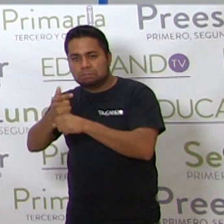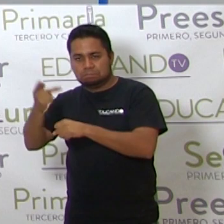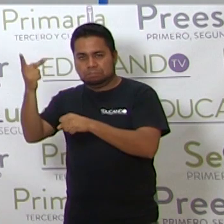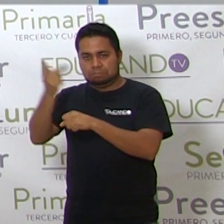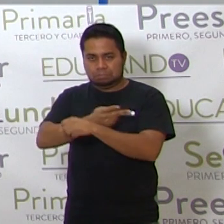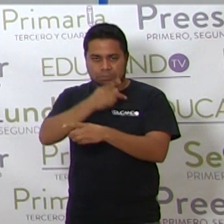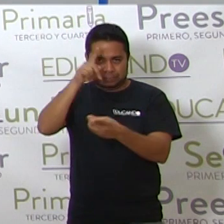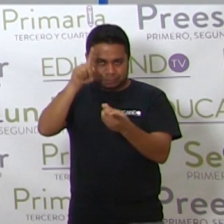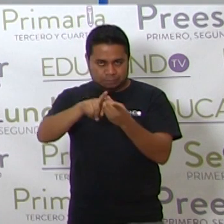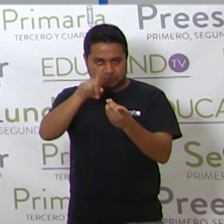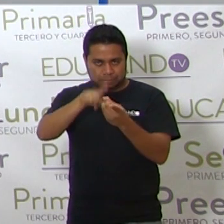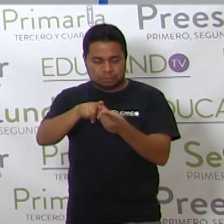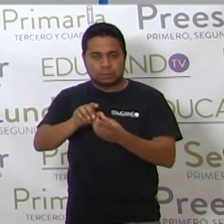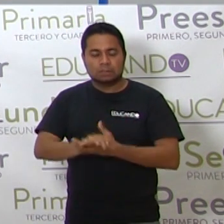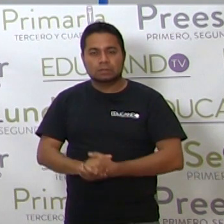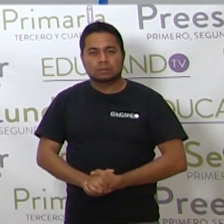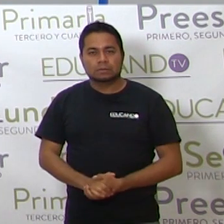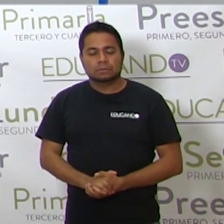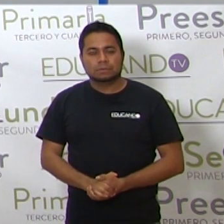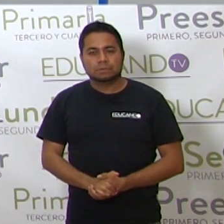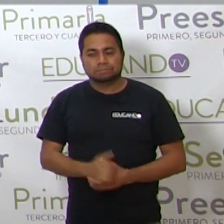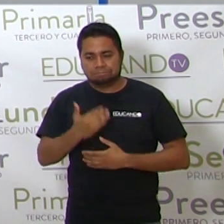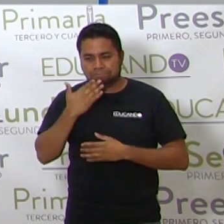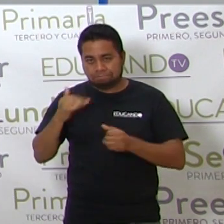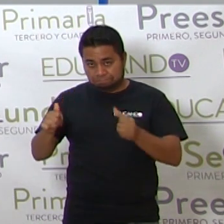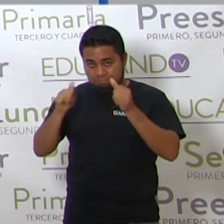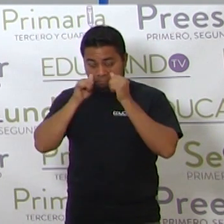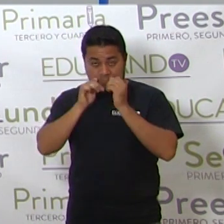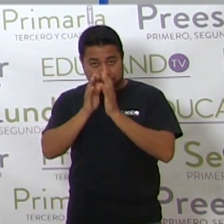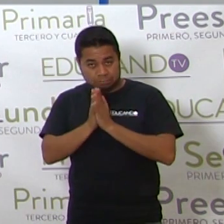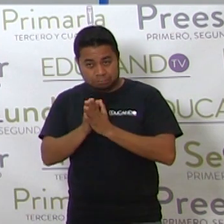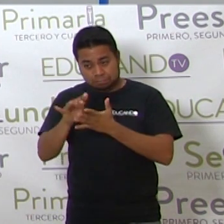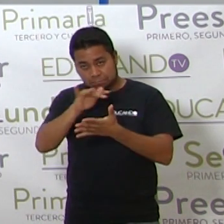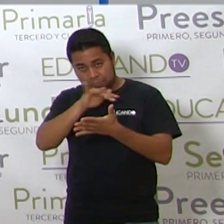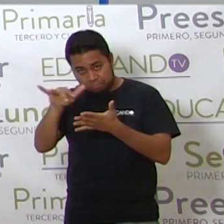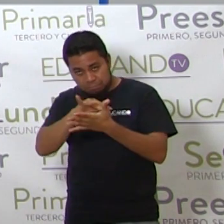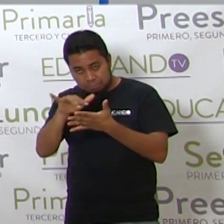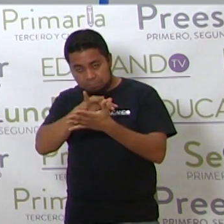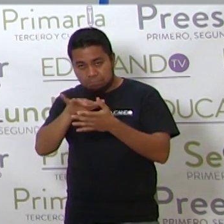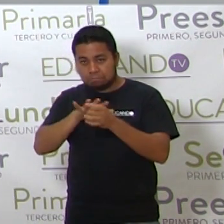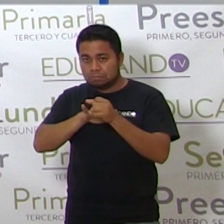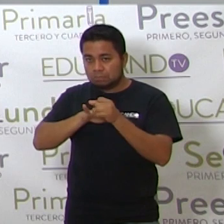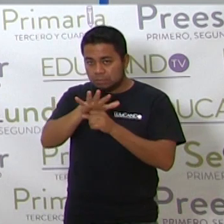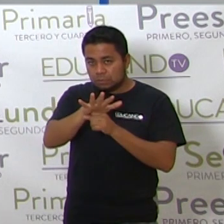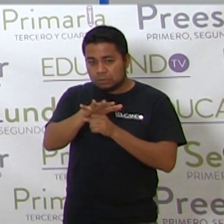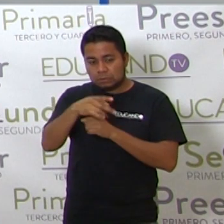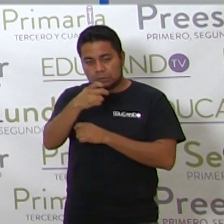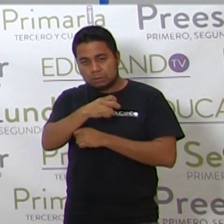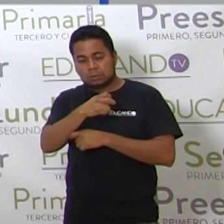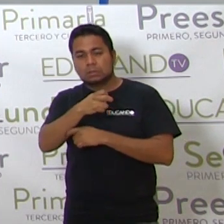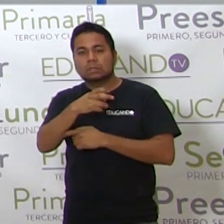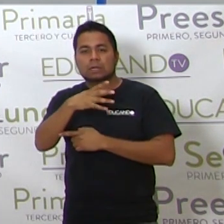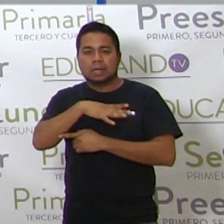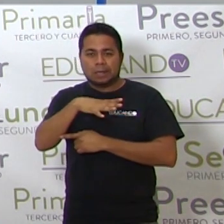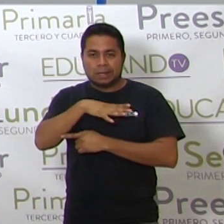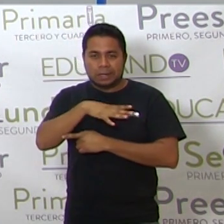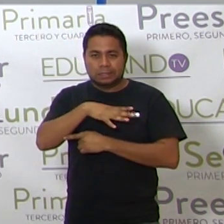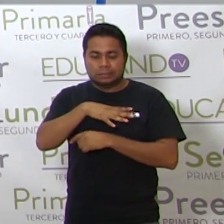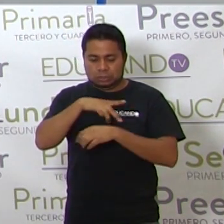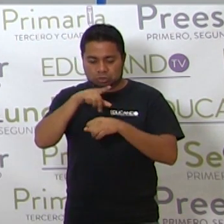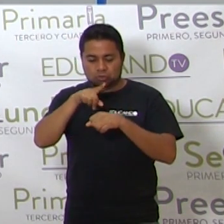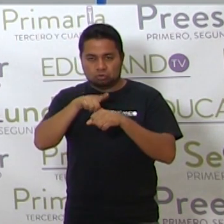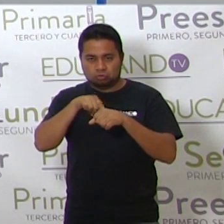el post bien mucha atención vamos a leer este de color rojo que tenemos acá